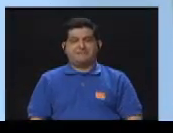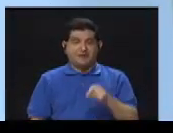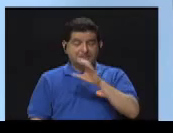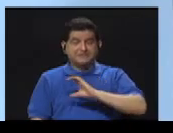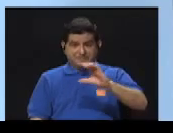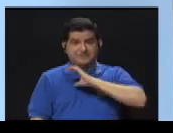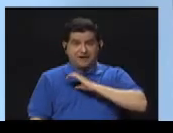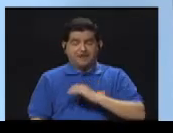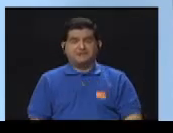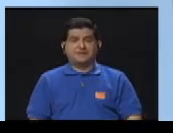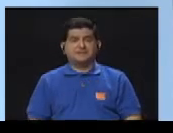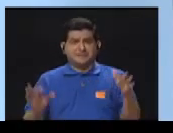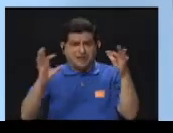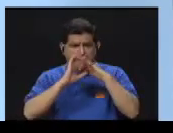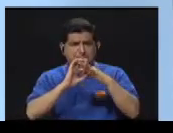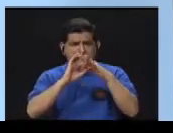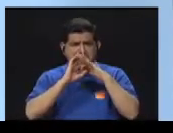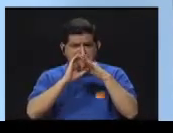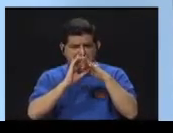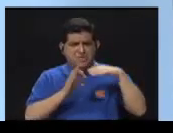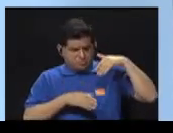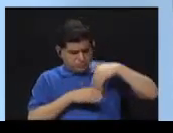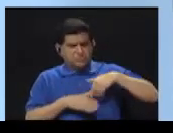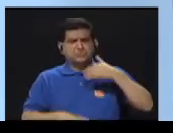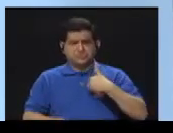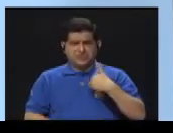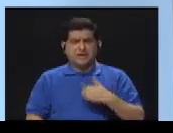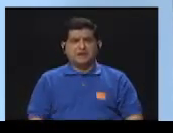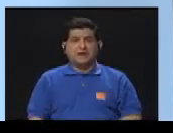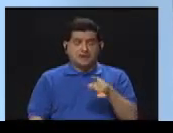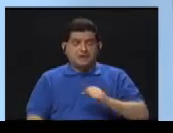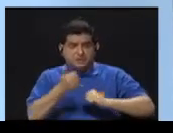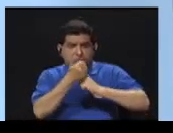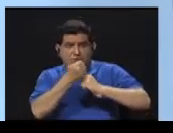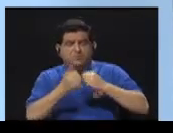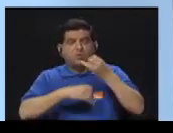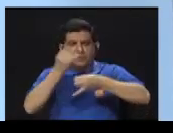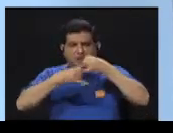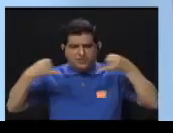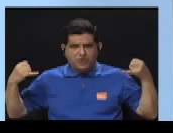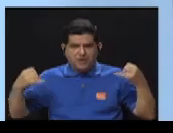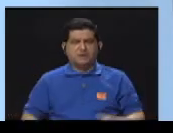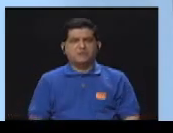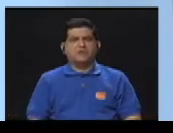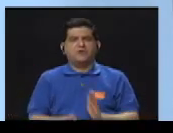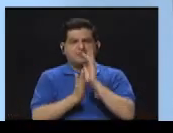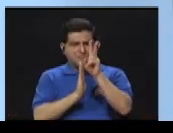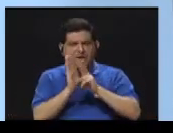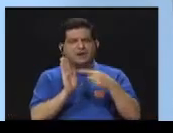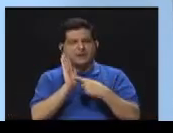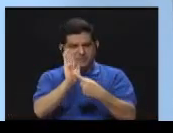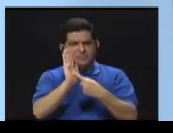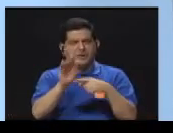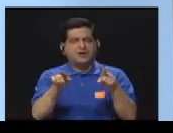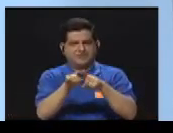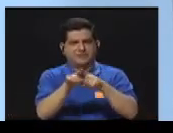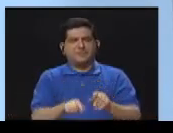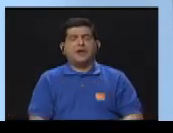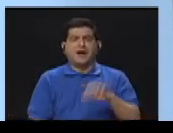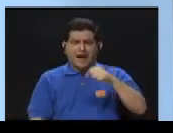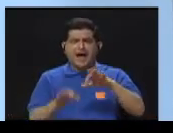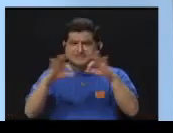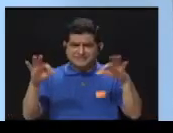son, digamos, como se generan vínculos muy íntimos entre ellos, entonces eso está reforzado por el idioma también, que en el documental está un poquito, lo vimos, quisimos